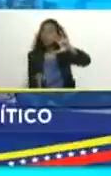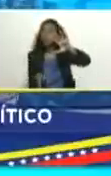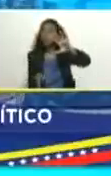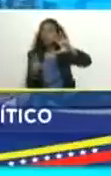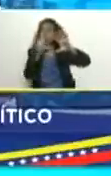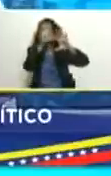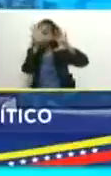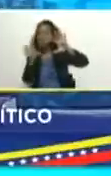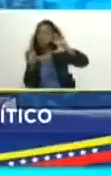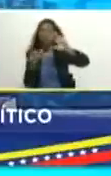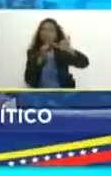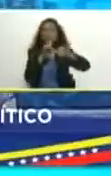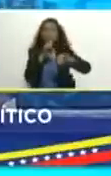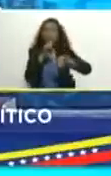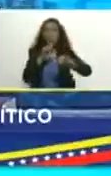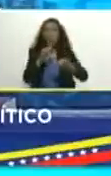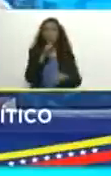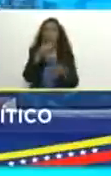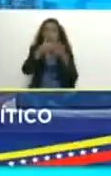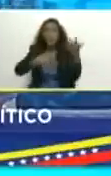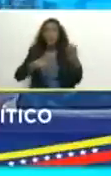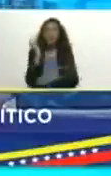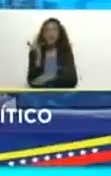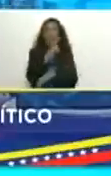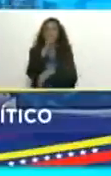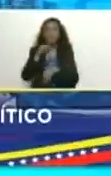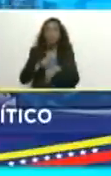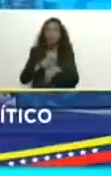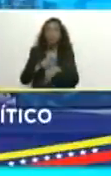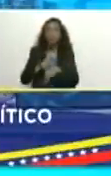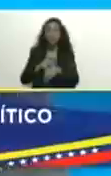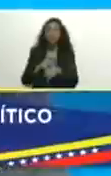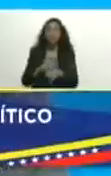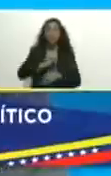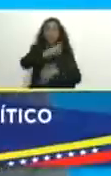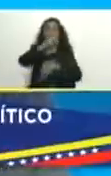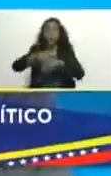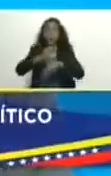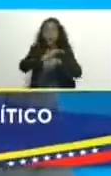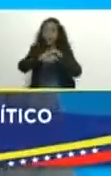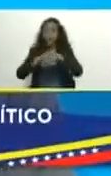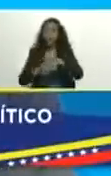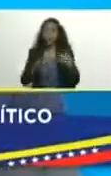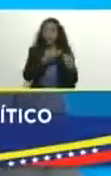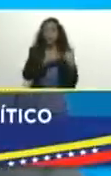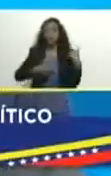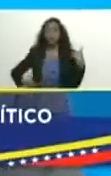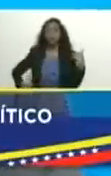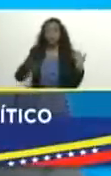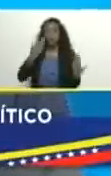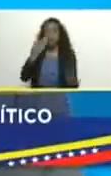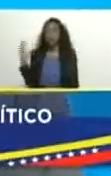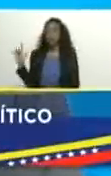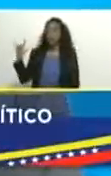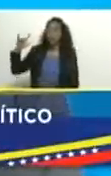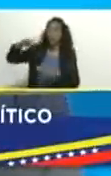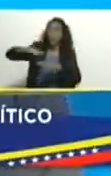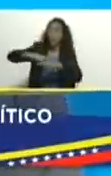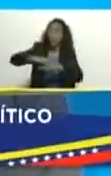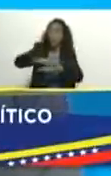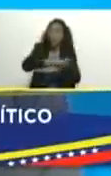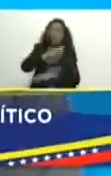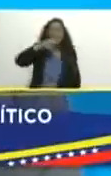Hemos recibido un informe completo de la Asamblea Nacional, de su presidente Jorge Rodríguez, que está llegando en este momento